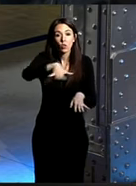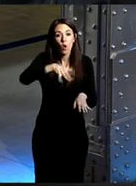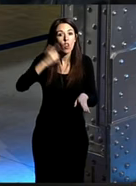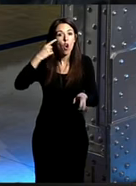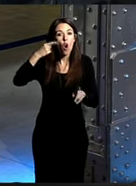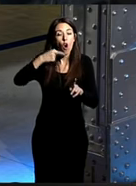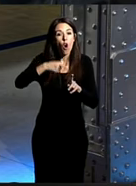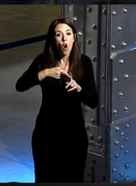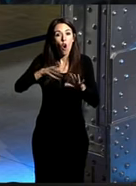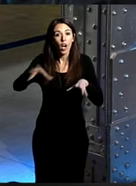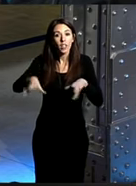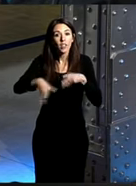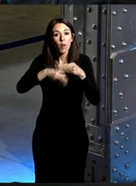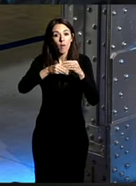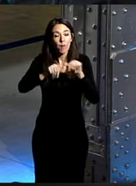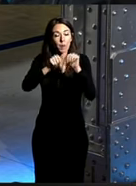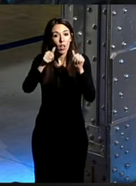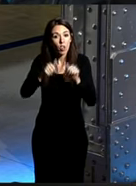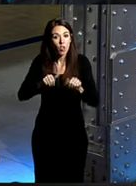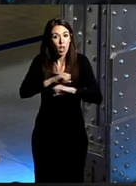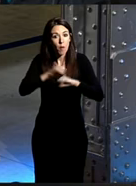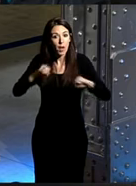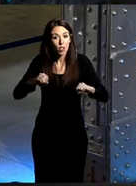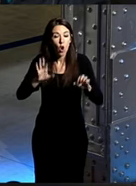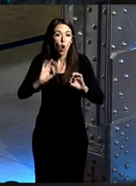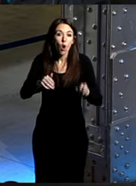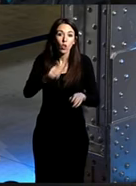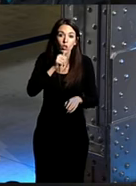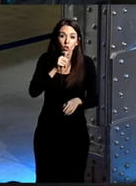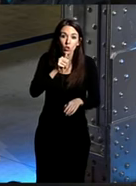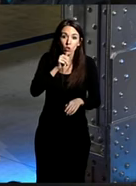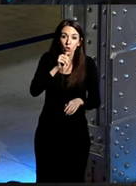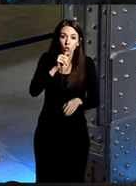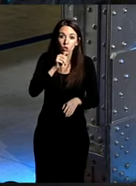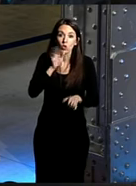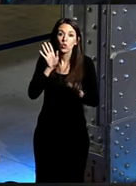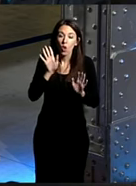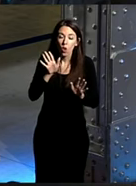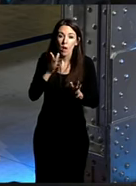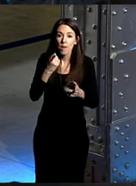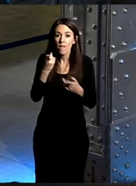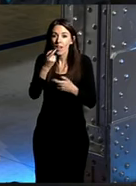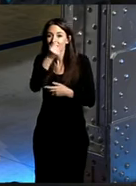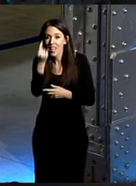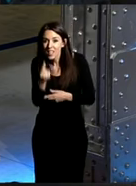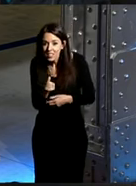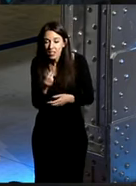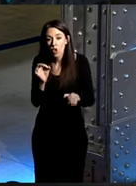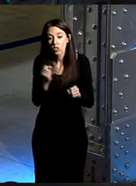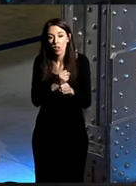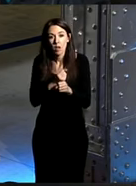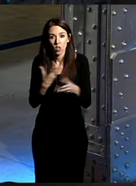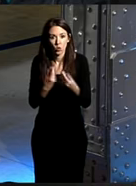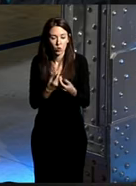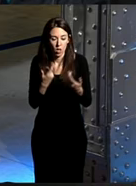para la implementación del paradigma, o si eso es todavía lo que tenemos que diseñar y que trabajar juntos.